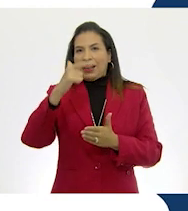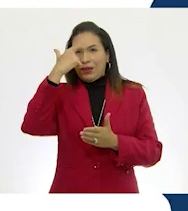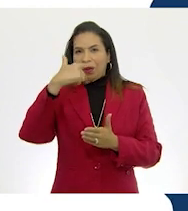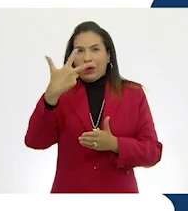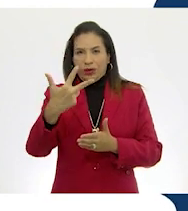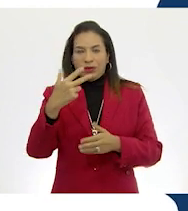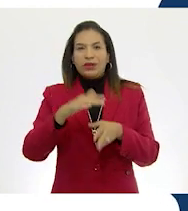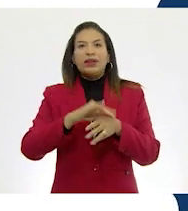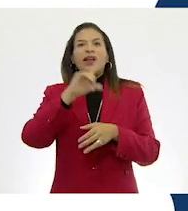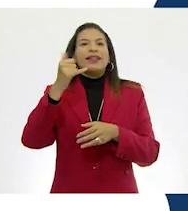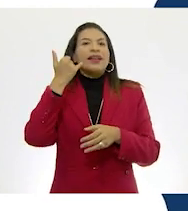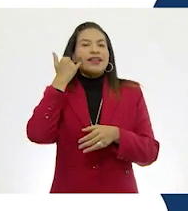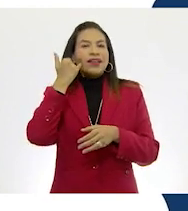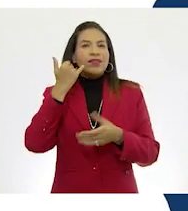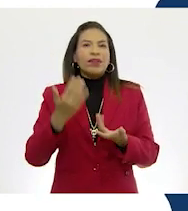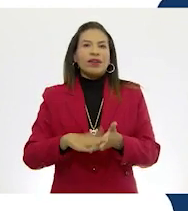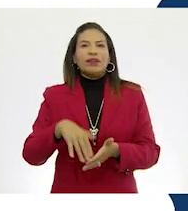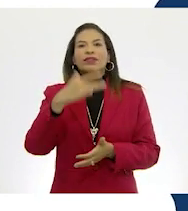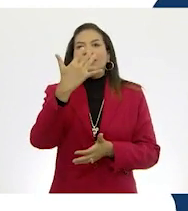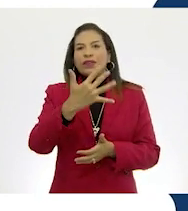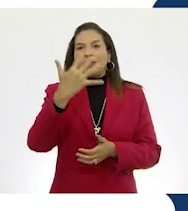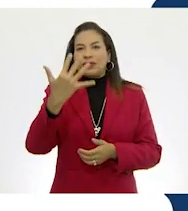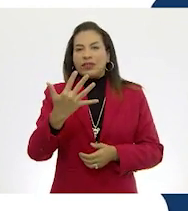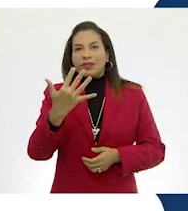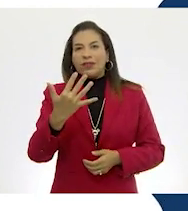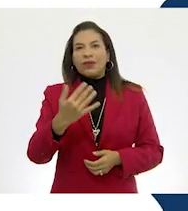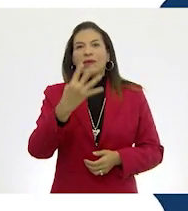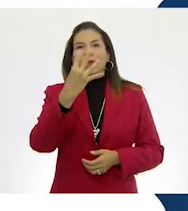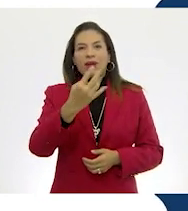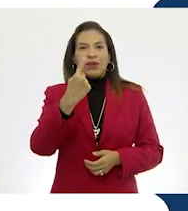horas al teléfono